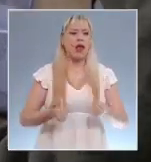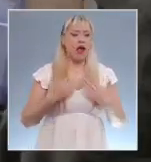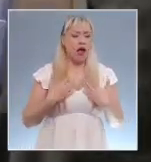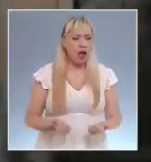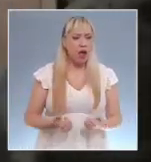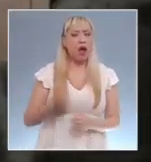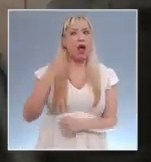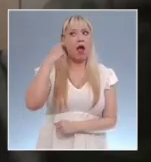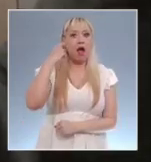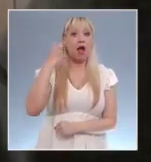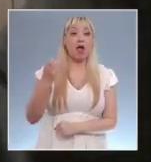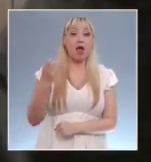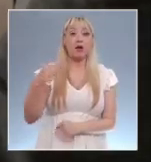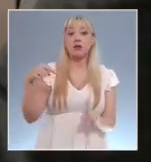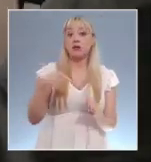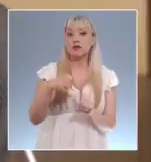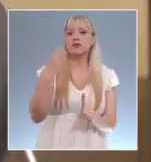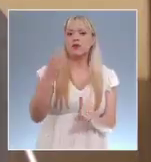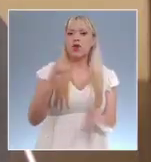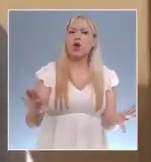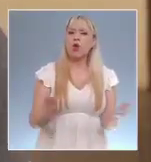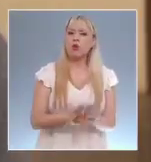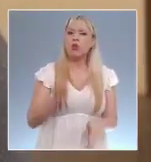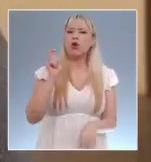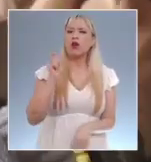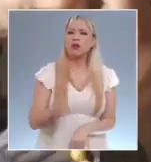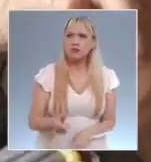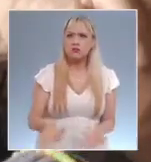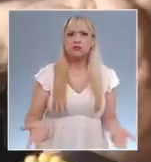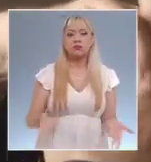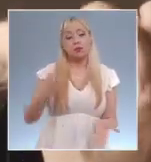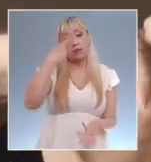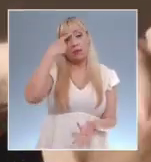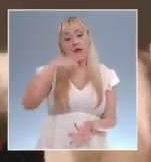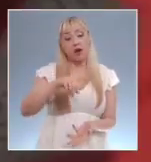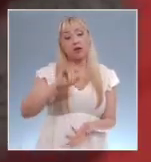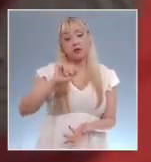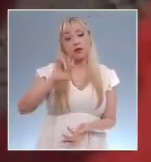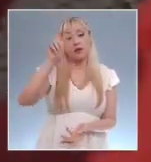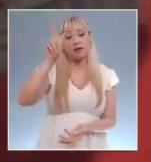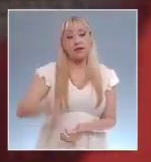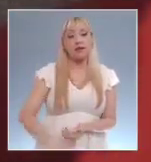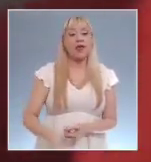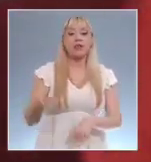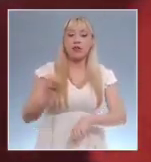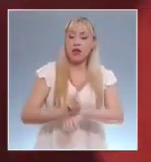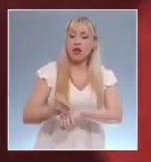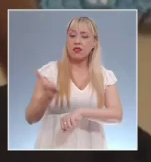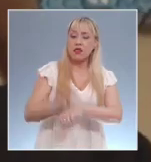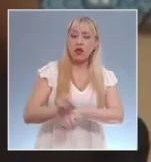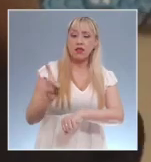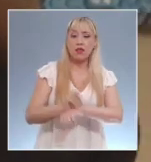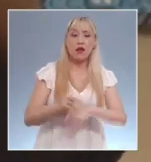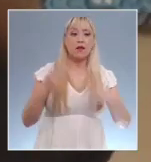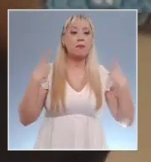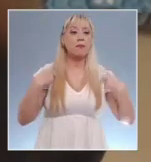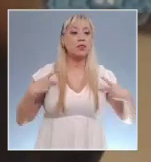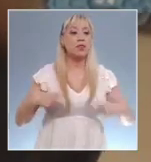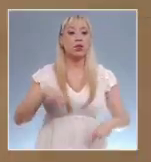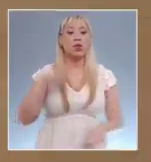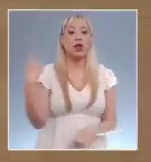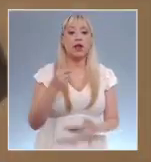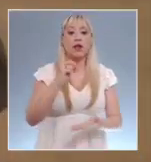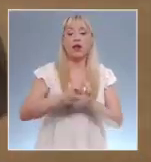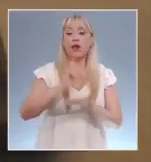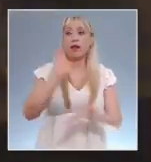partida obedece al reconocimiento de que día con día las personas con discapacidad deben enfrentarse a un mundo